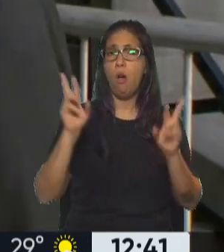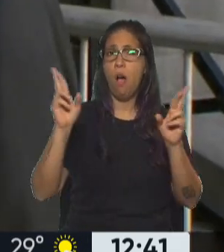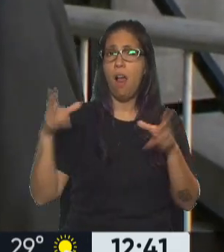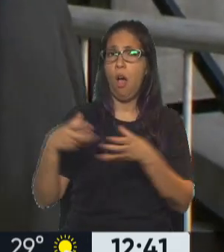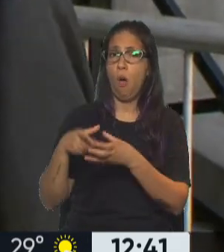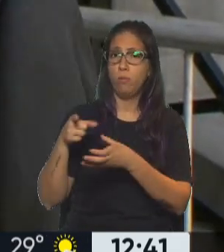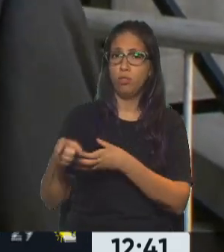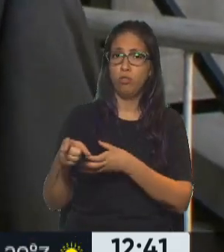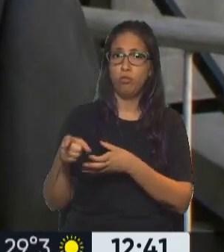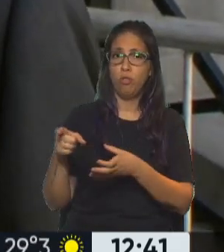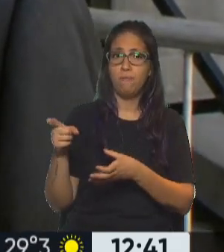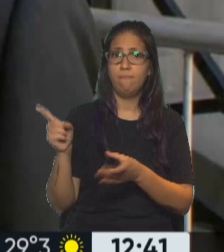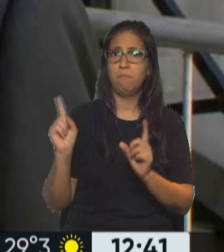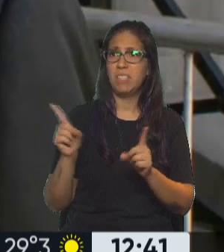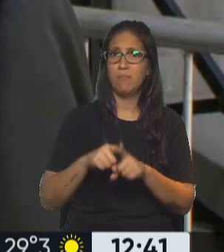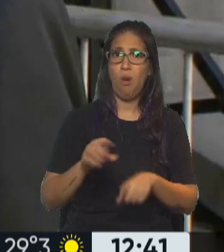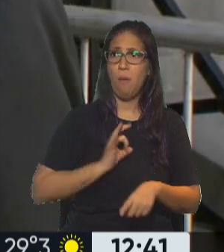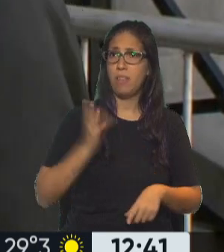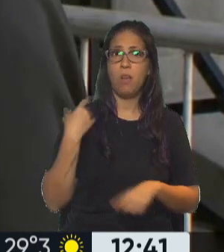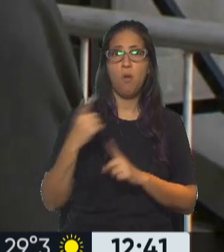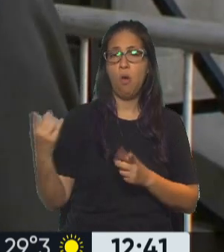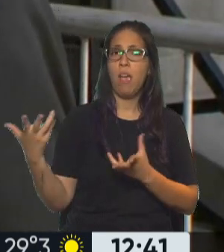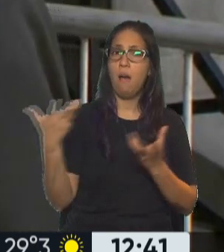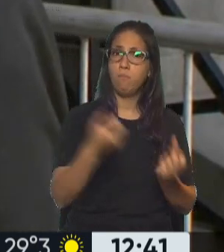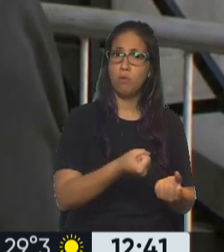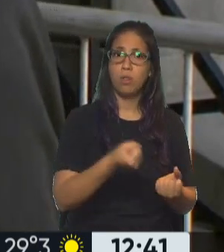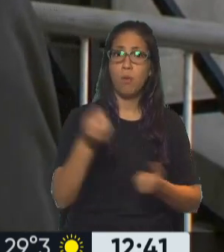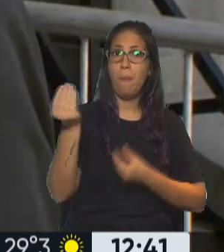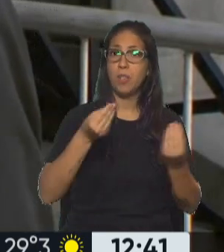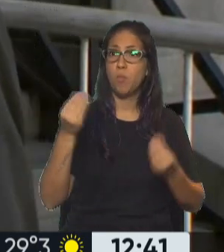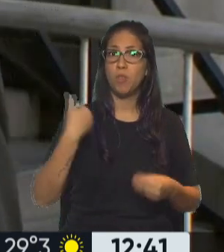no haga lo que hizo el año pasado y acompañe el presupuesto, porque es el presupuesto para todos los argentinos, ¿no?